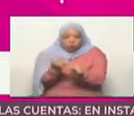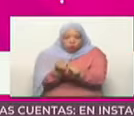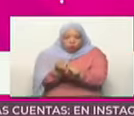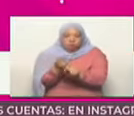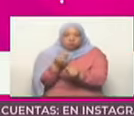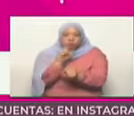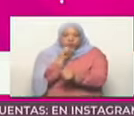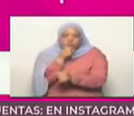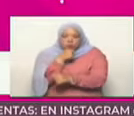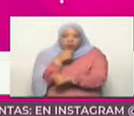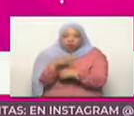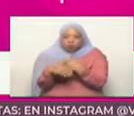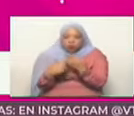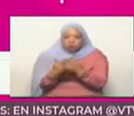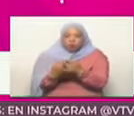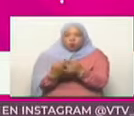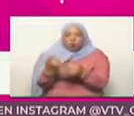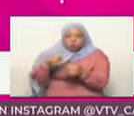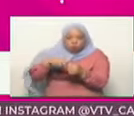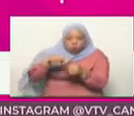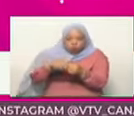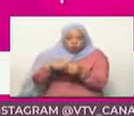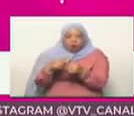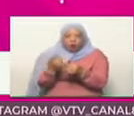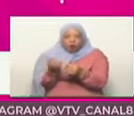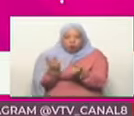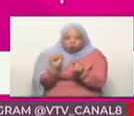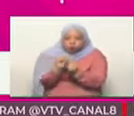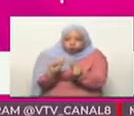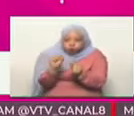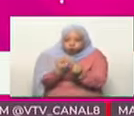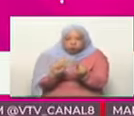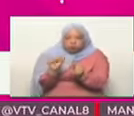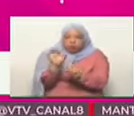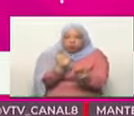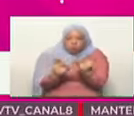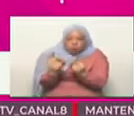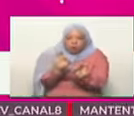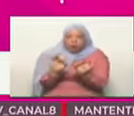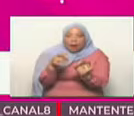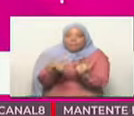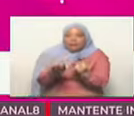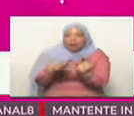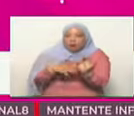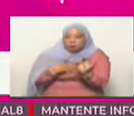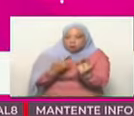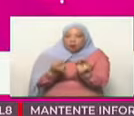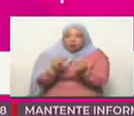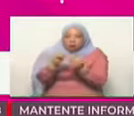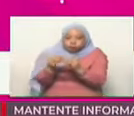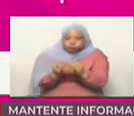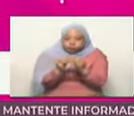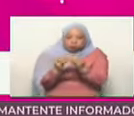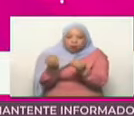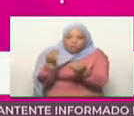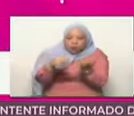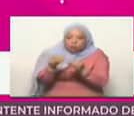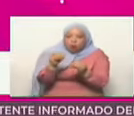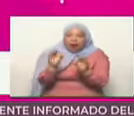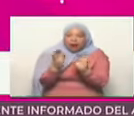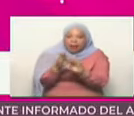los inducimos al desove, obtenemos óvulos, espermios, hacemos la fecundación, desarrollo embrionario